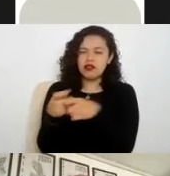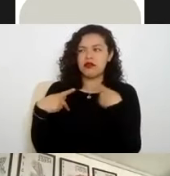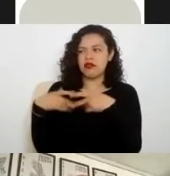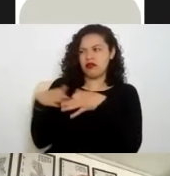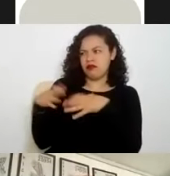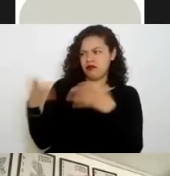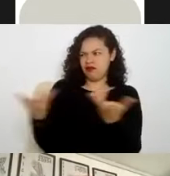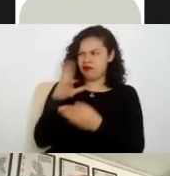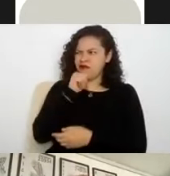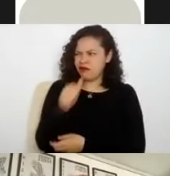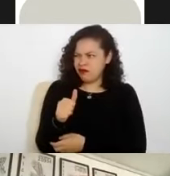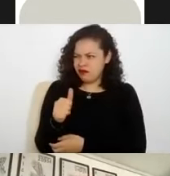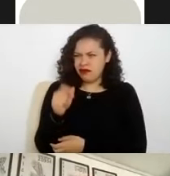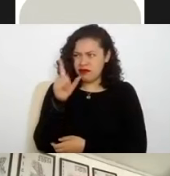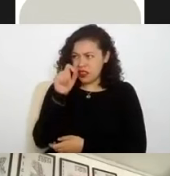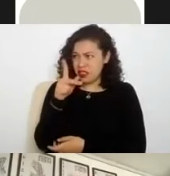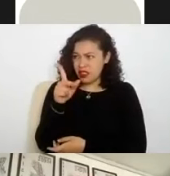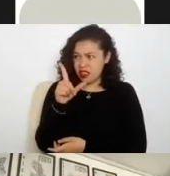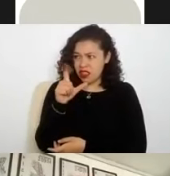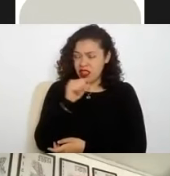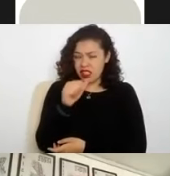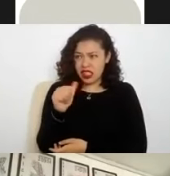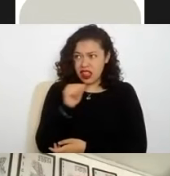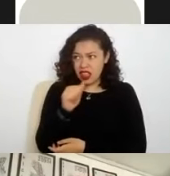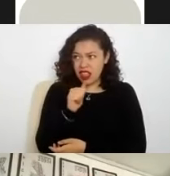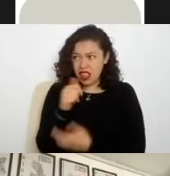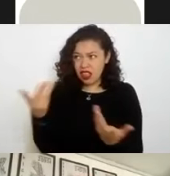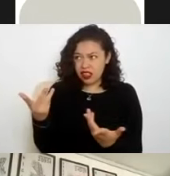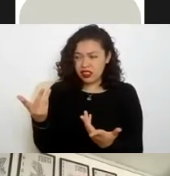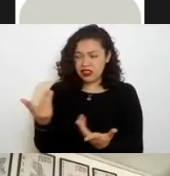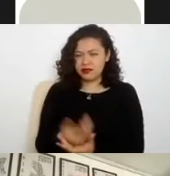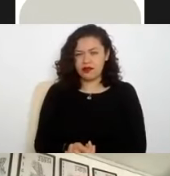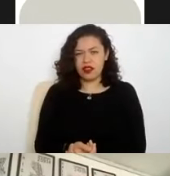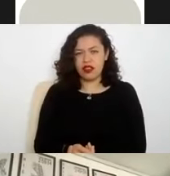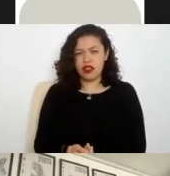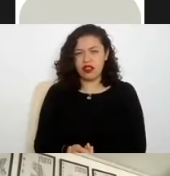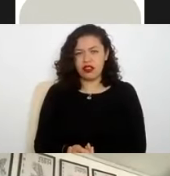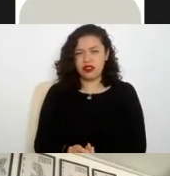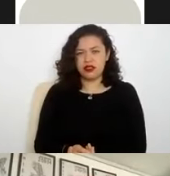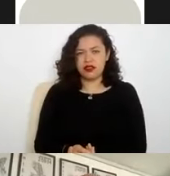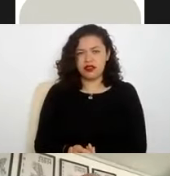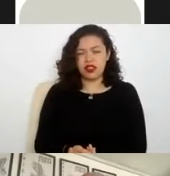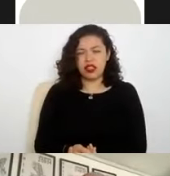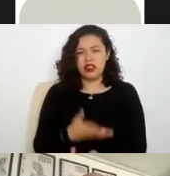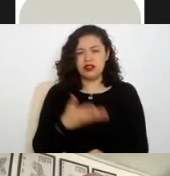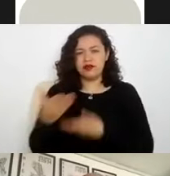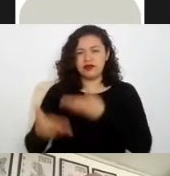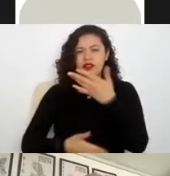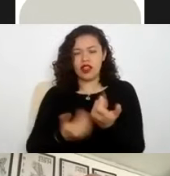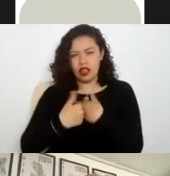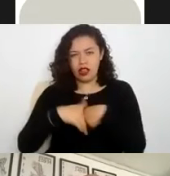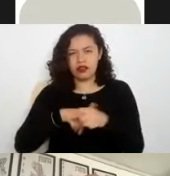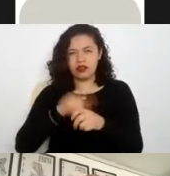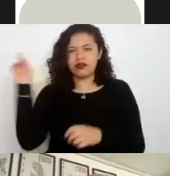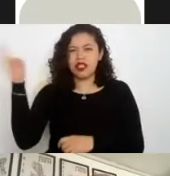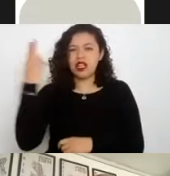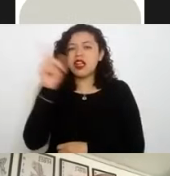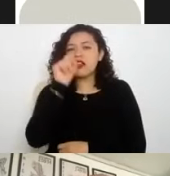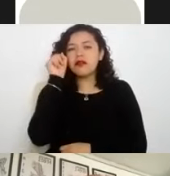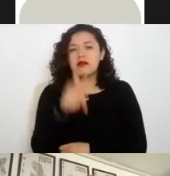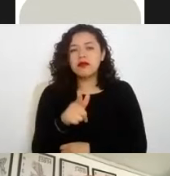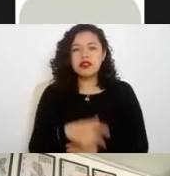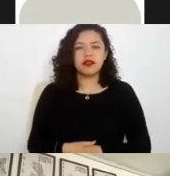porque, repito, no es un tema cultural que tiene que cambiar. Y luego llegas a hacer tu servicio social en la universidad y es lo mismo. Estás